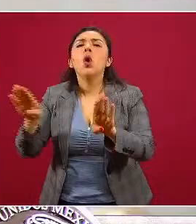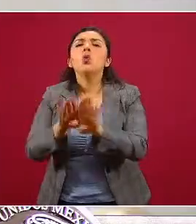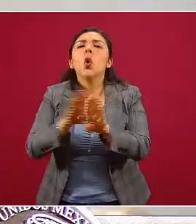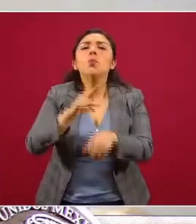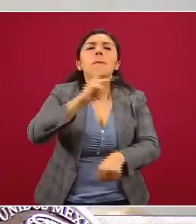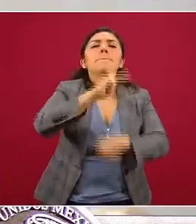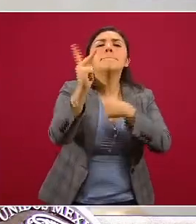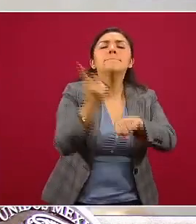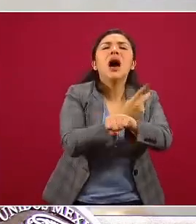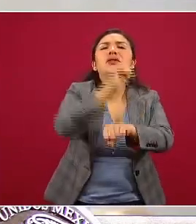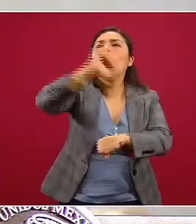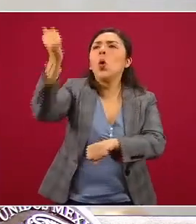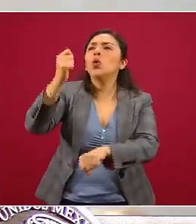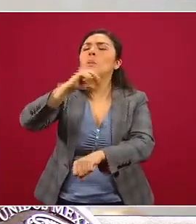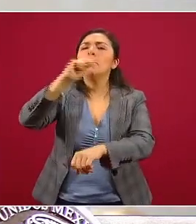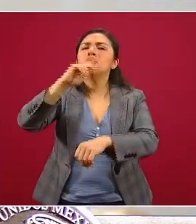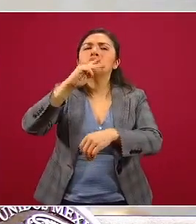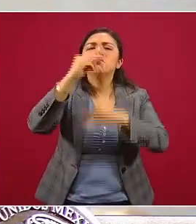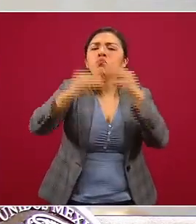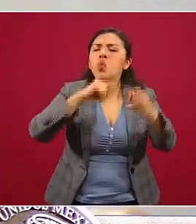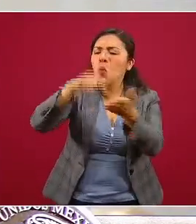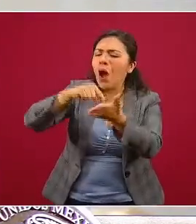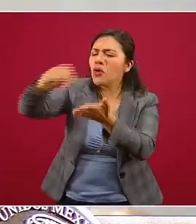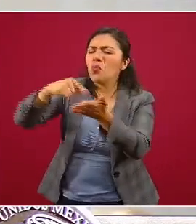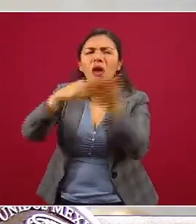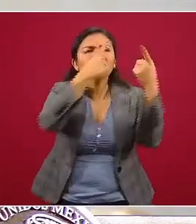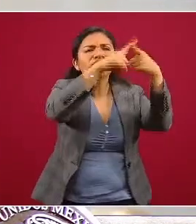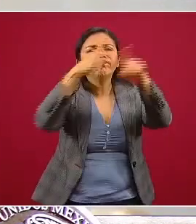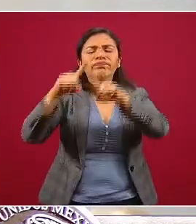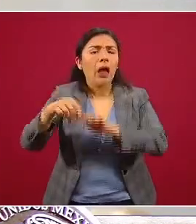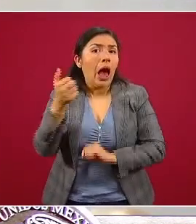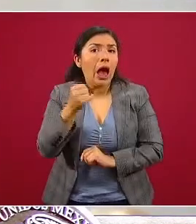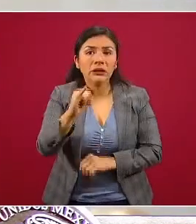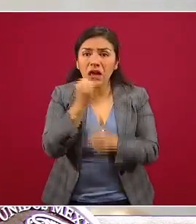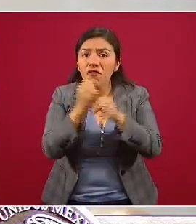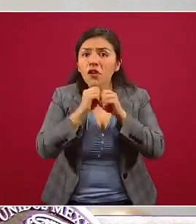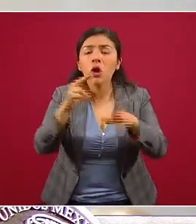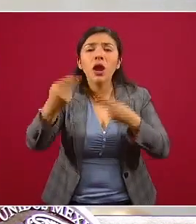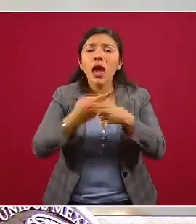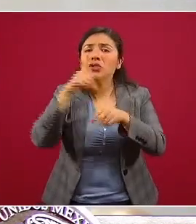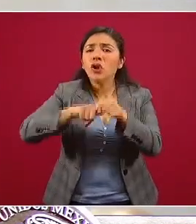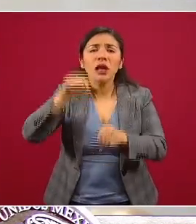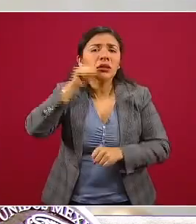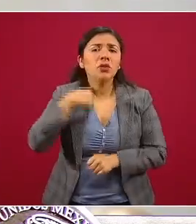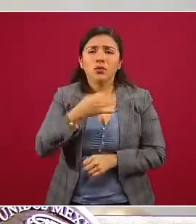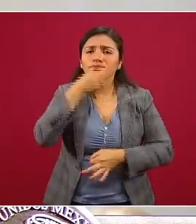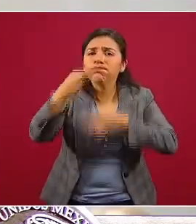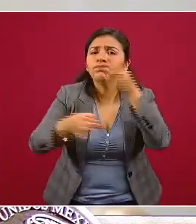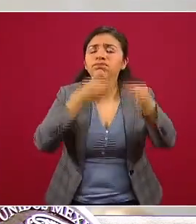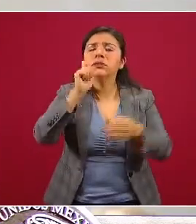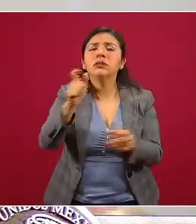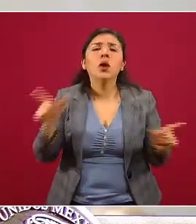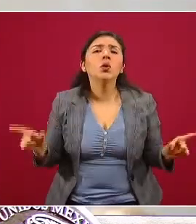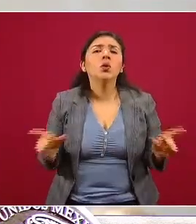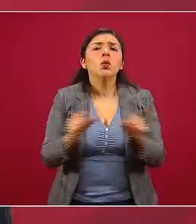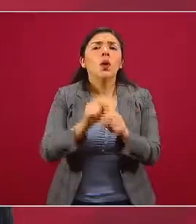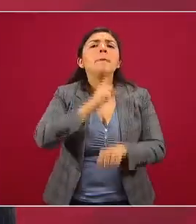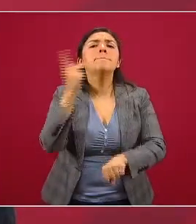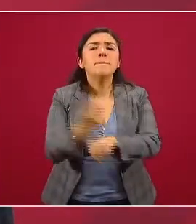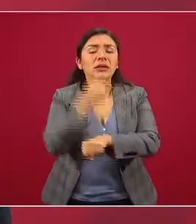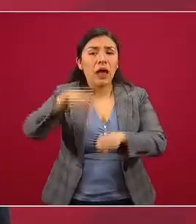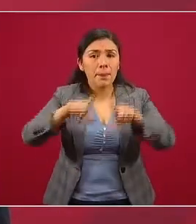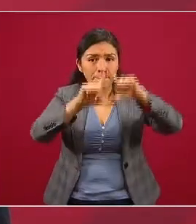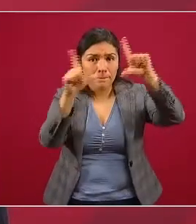presenta en otras partes del país. Esto es, la información nacional que presentamos aquí es el resumen de lo que ocurre en el